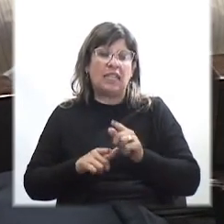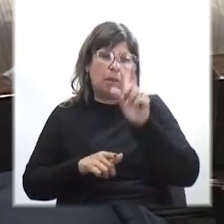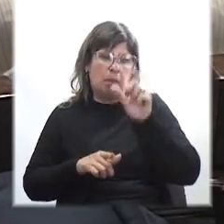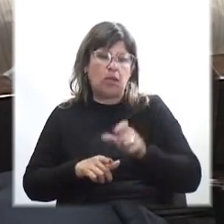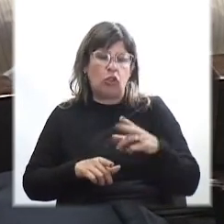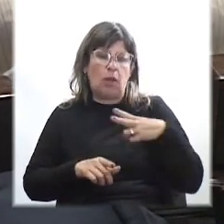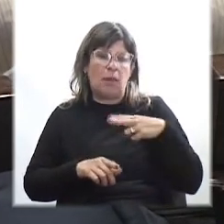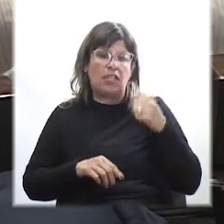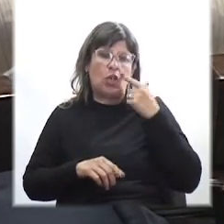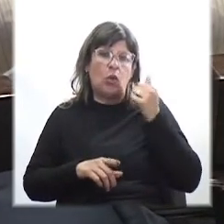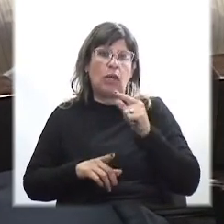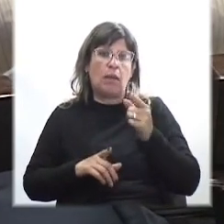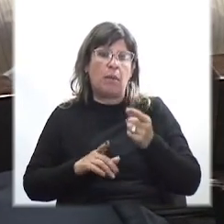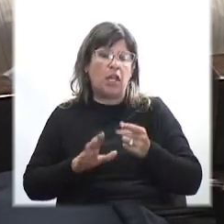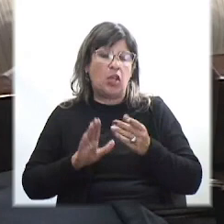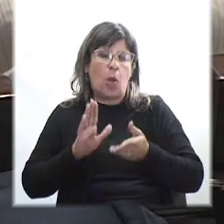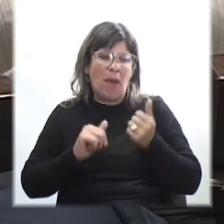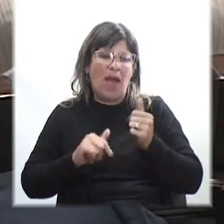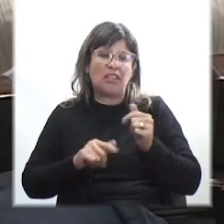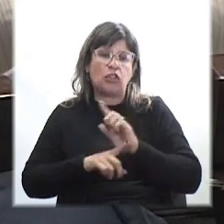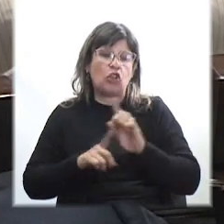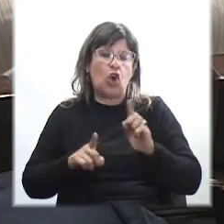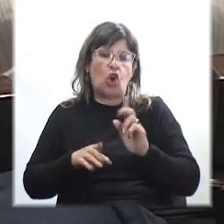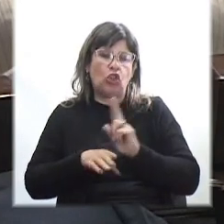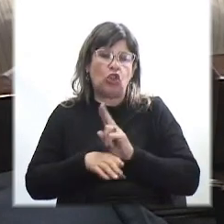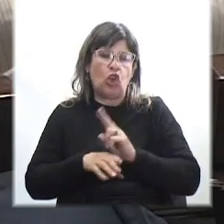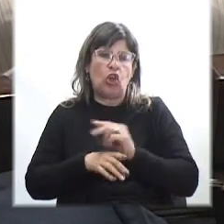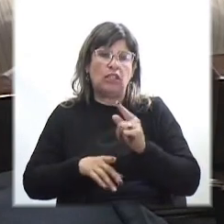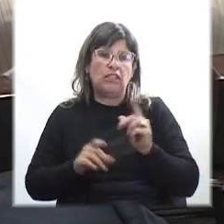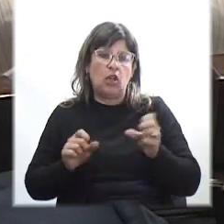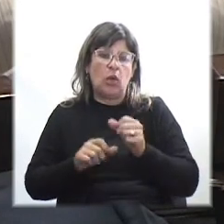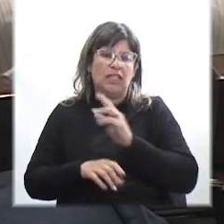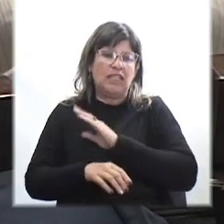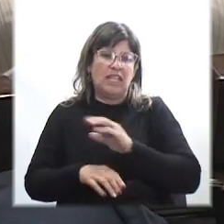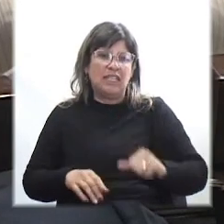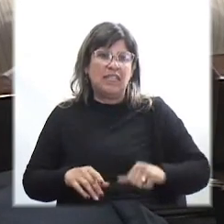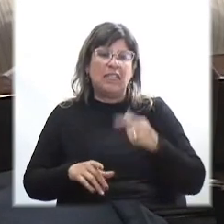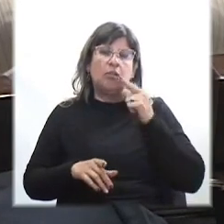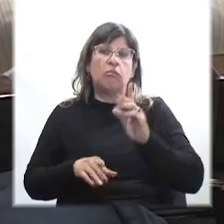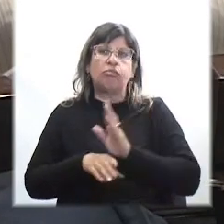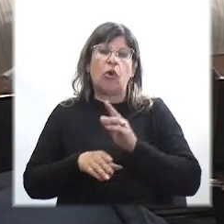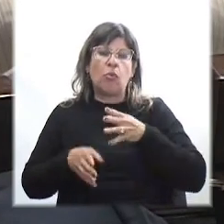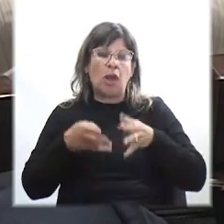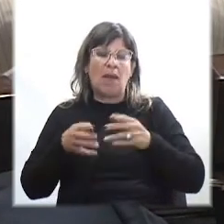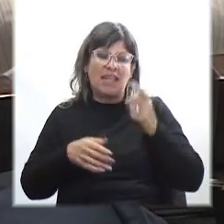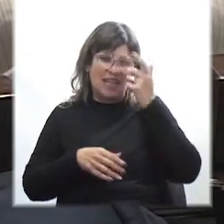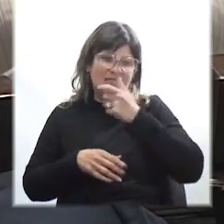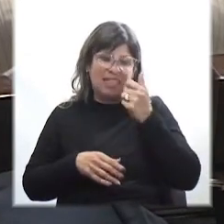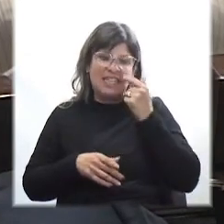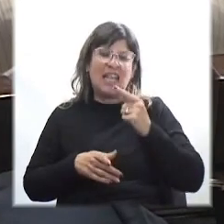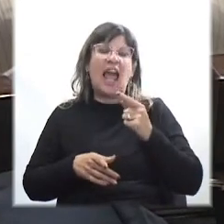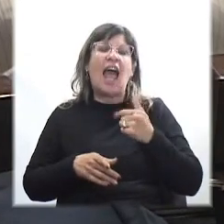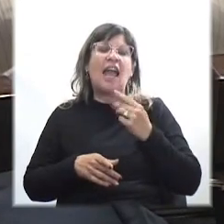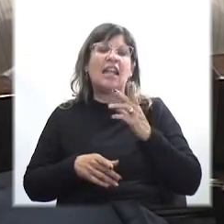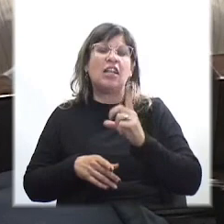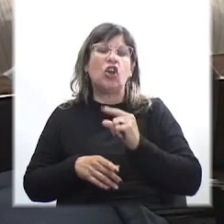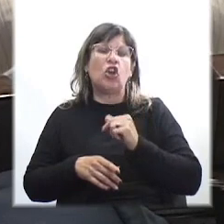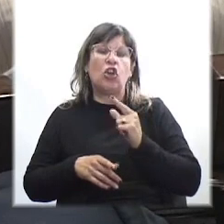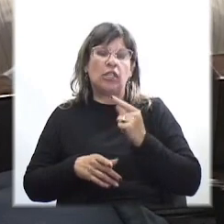pero serán aún más incontrolables si los comete el Estado. Una máquina ciega al dolor individual y muy difícil de